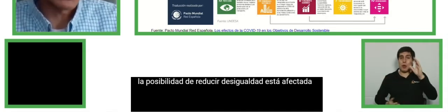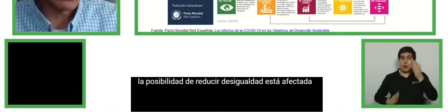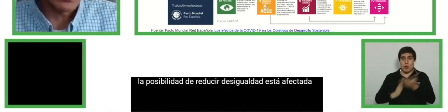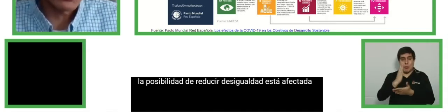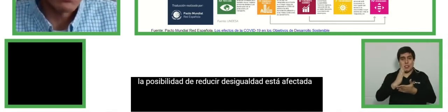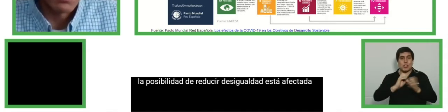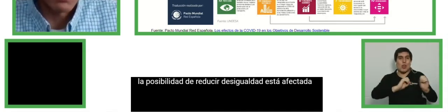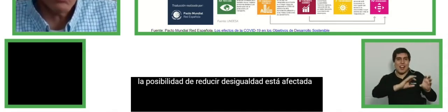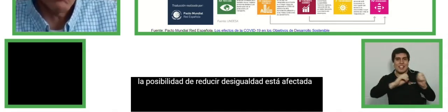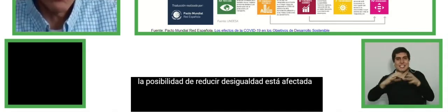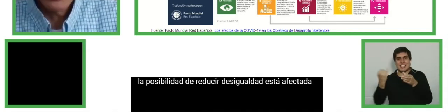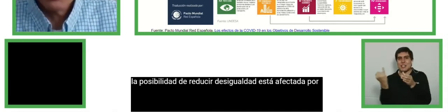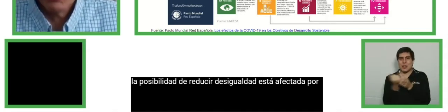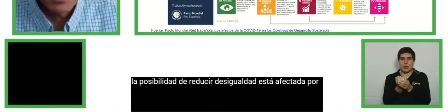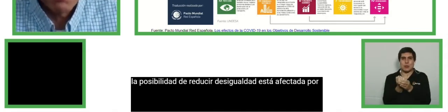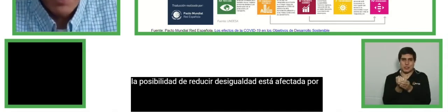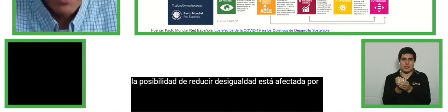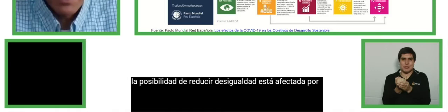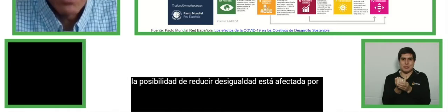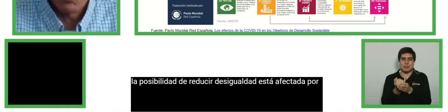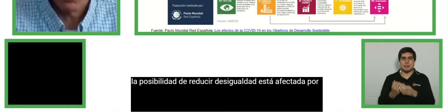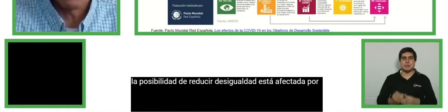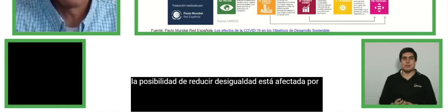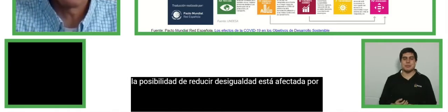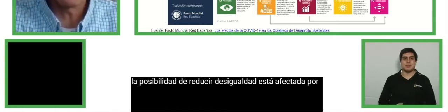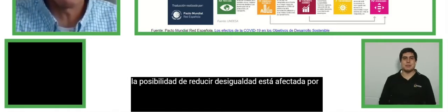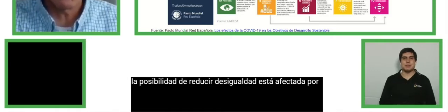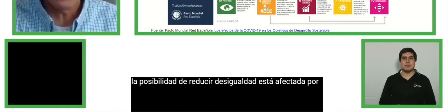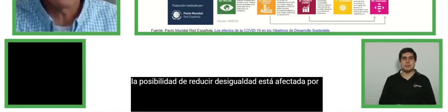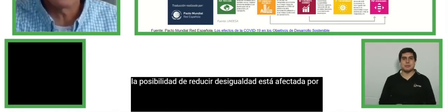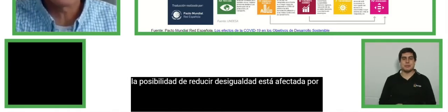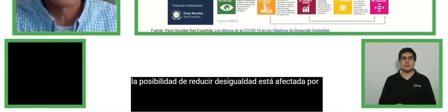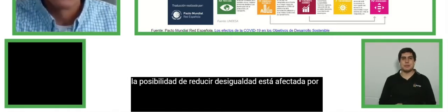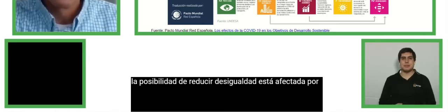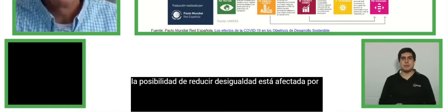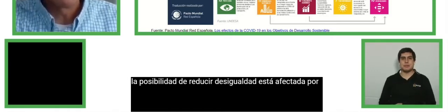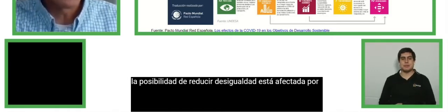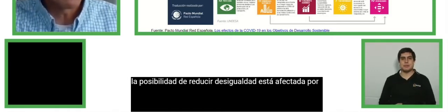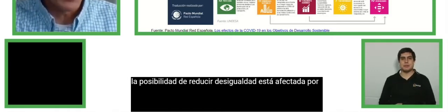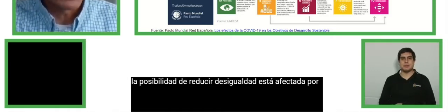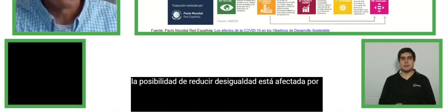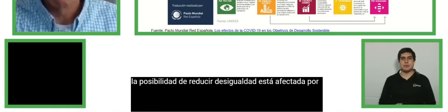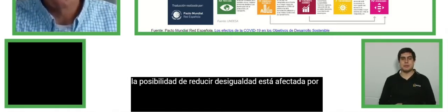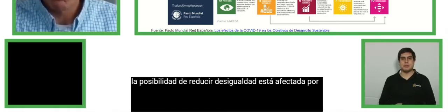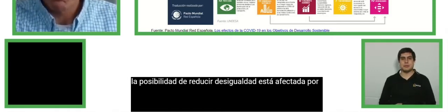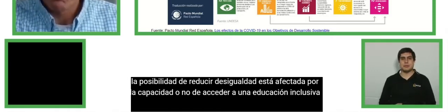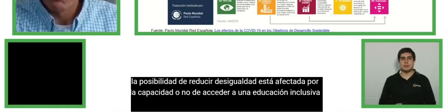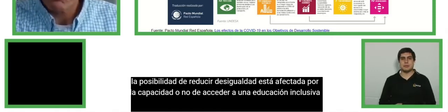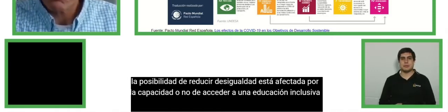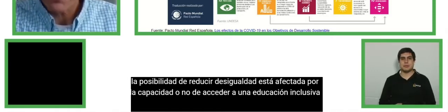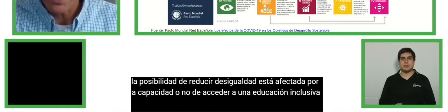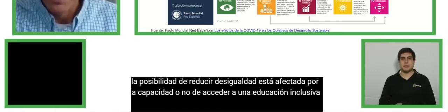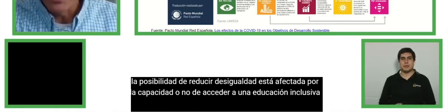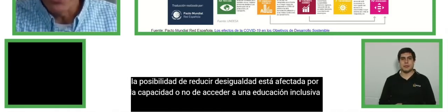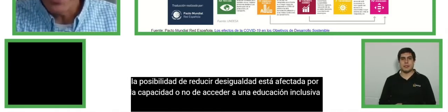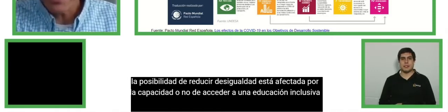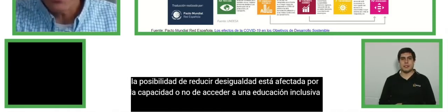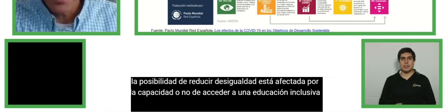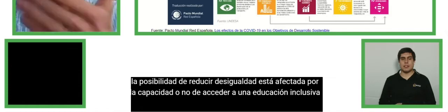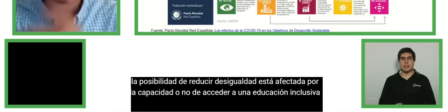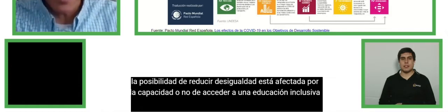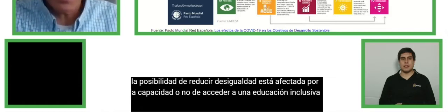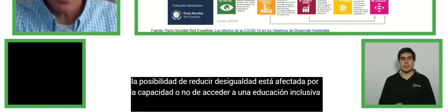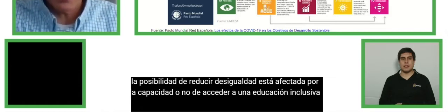todas las personas, como es pues entendido por todo el mundo y por razones muy obvias, ¿no?